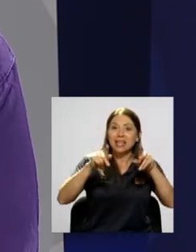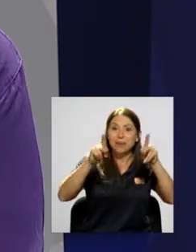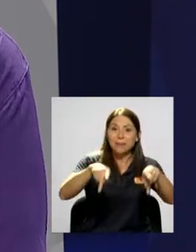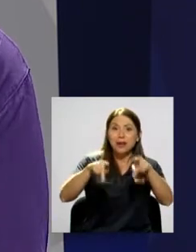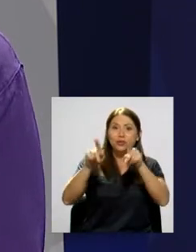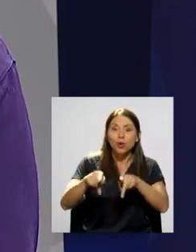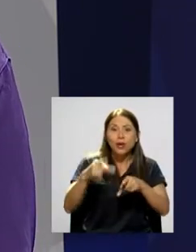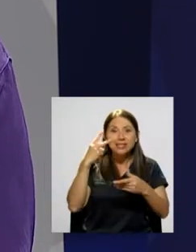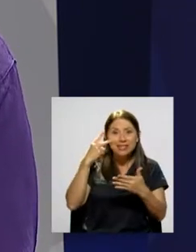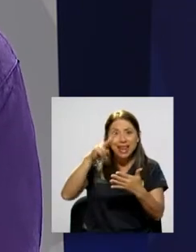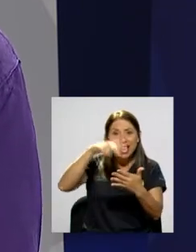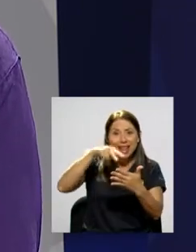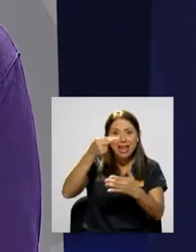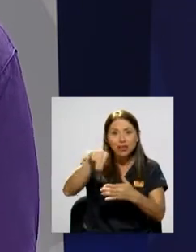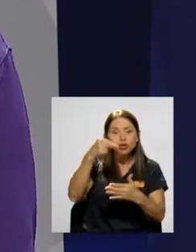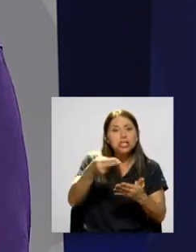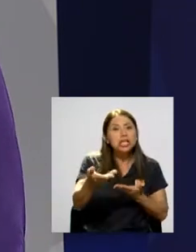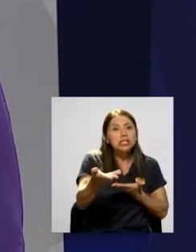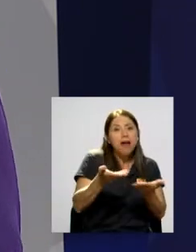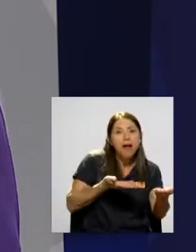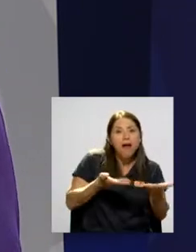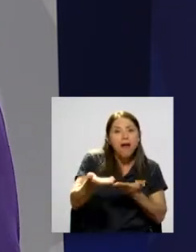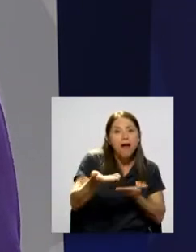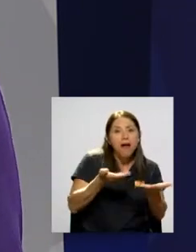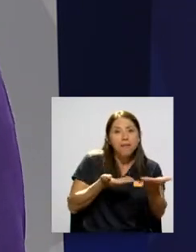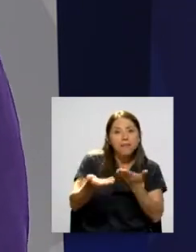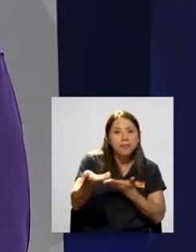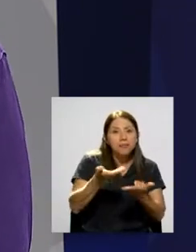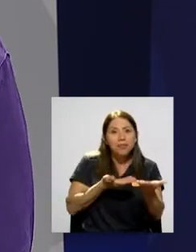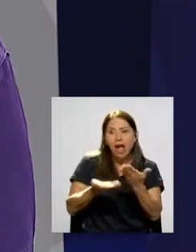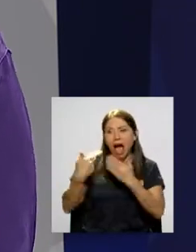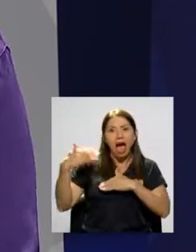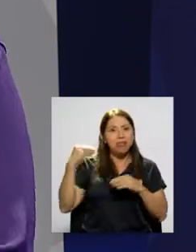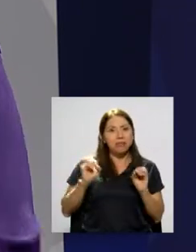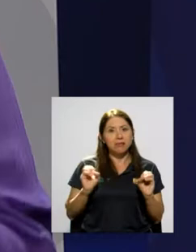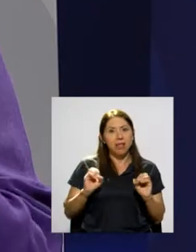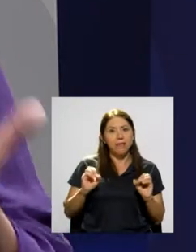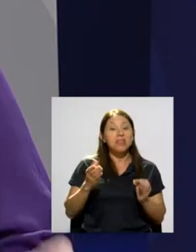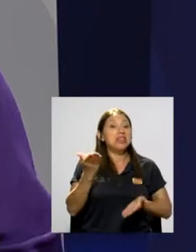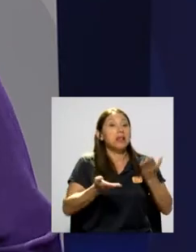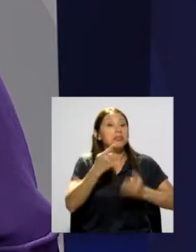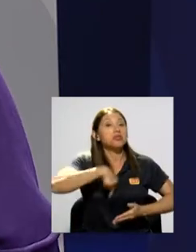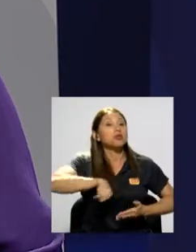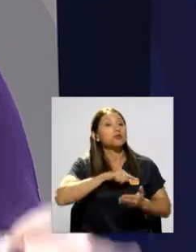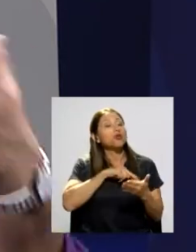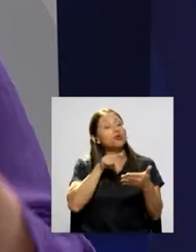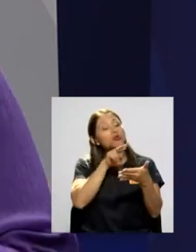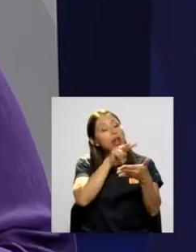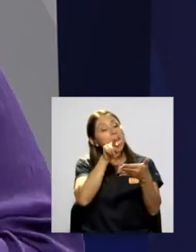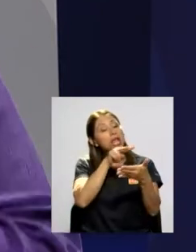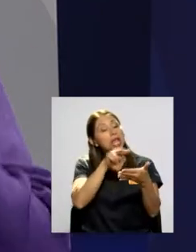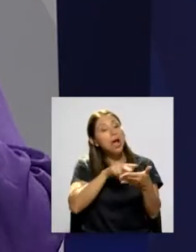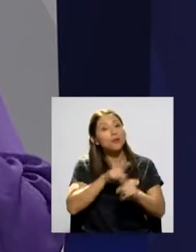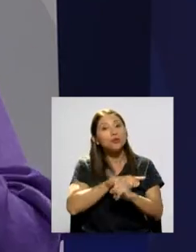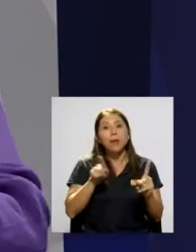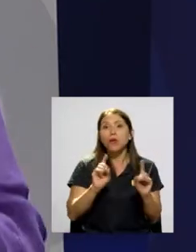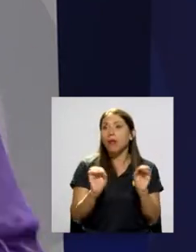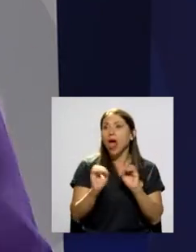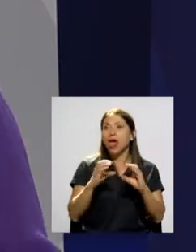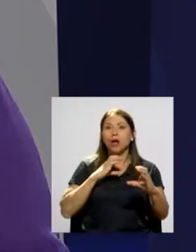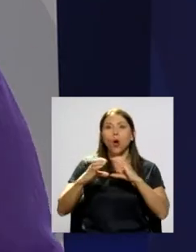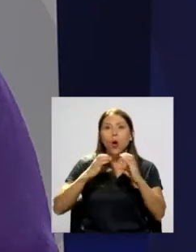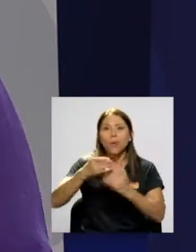vez muchas personas consumíamos una noticia, teníamos nuestras opiniones al respecto, pero no necesariamente nos conocíamos para comentarla. En estos momentos eso se